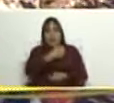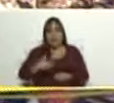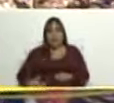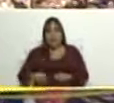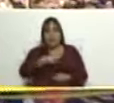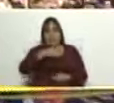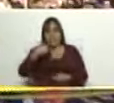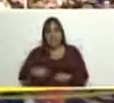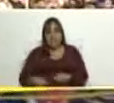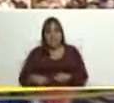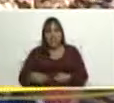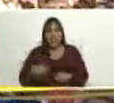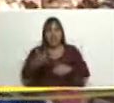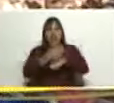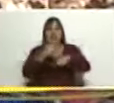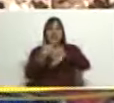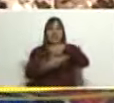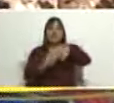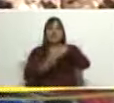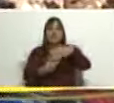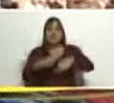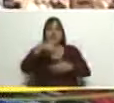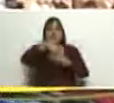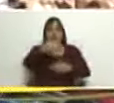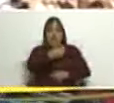al gobierno revolucionario chino.